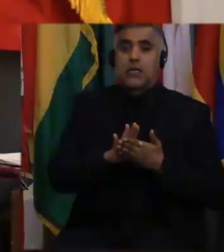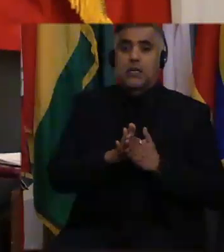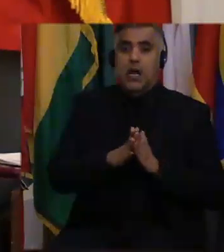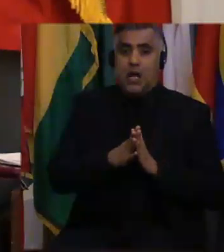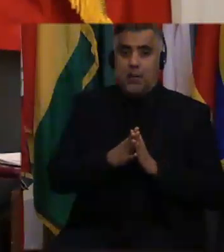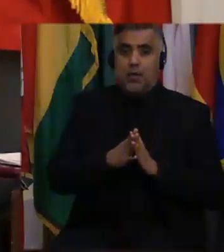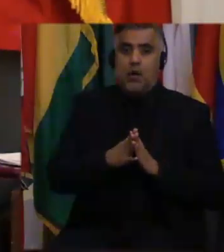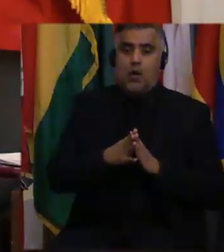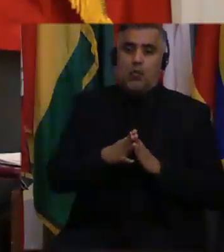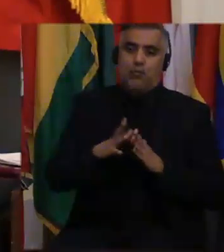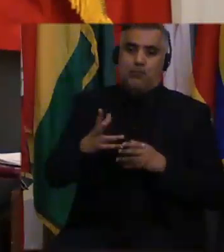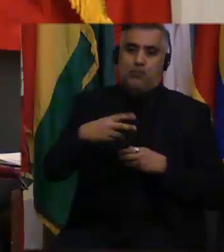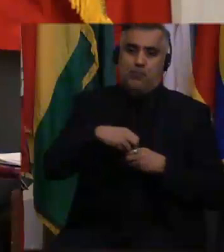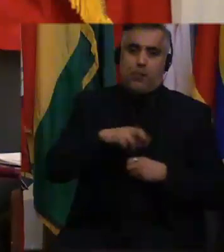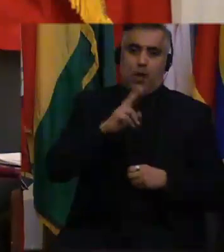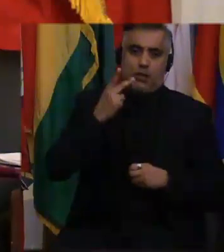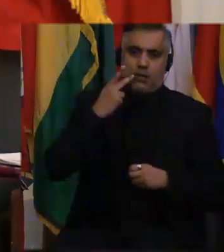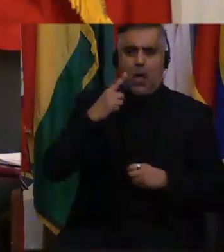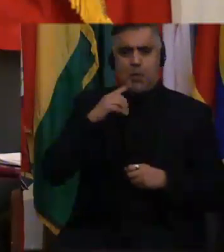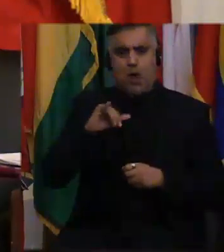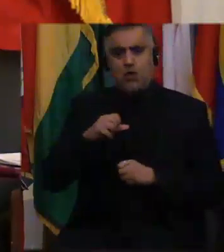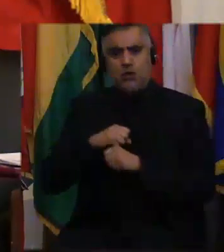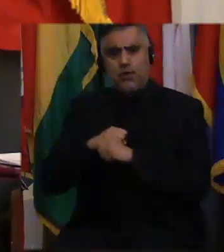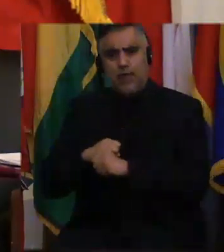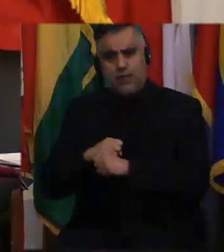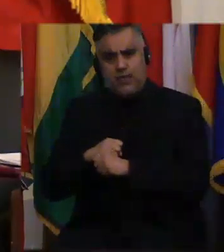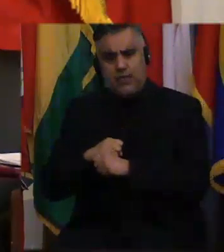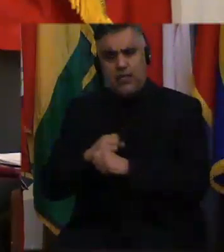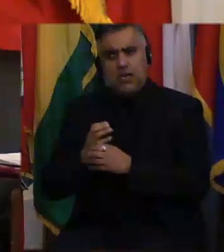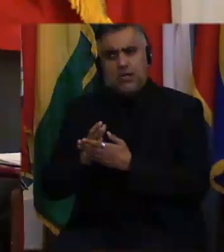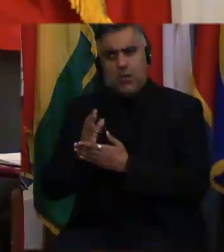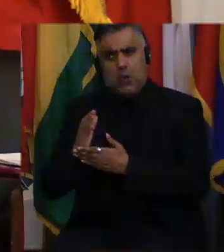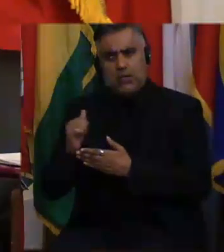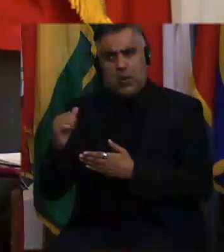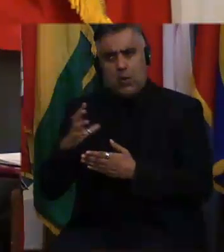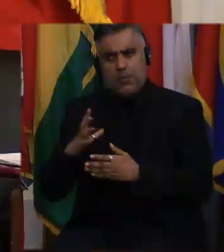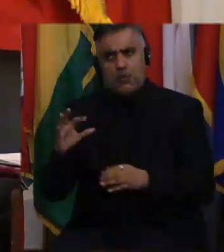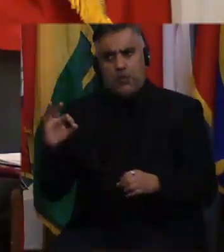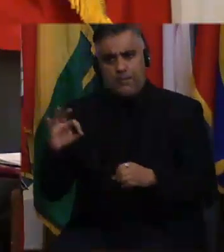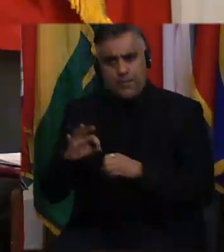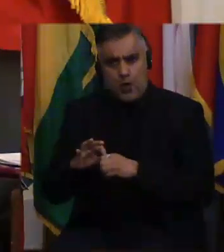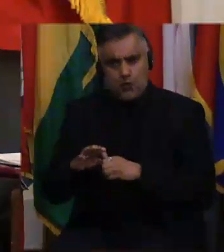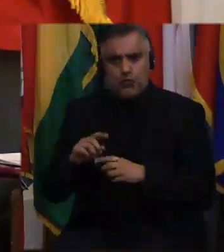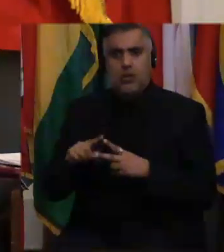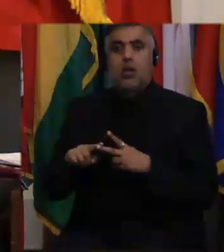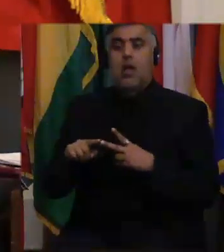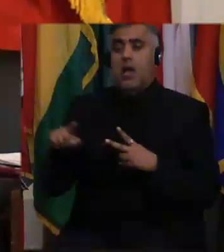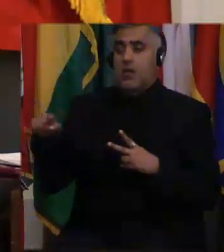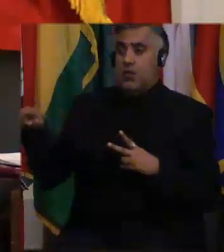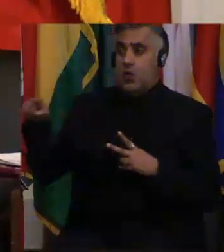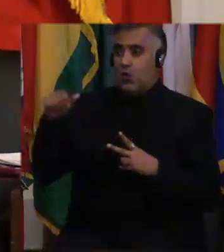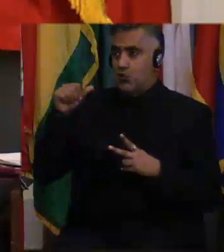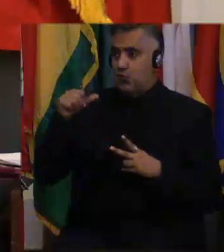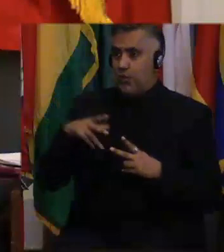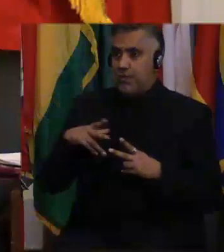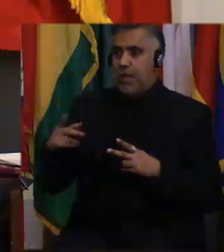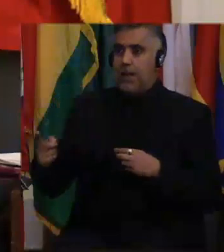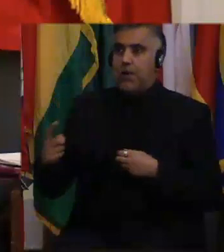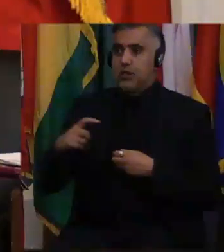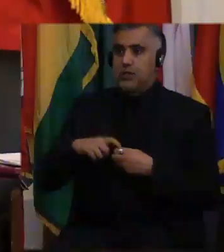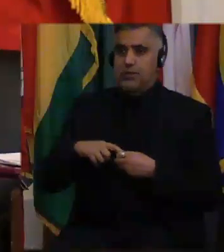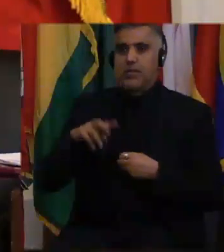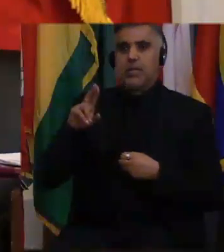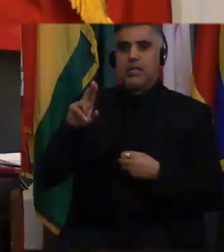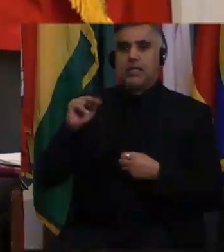refiriendo al derecho de las mujeres a ejercer el voto. Me estoy refiriendo a las mujeres que participan en sindicatos, las mujeres que participan